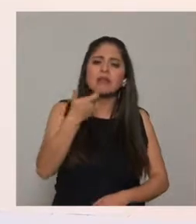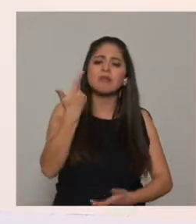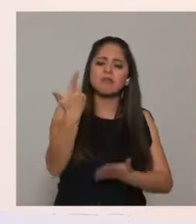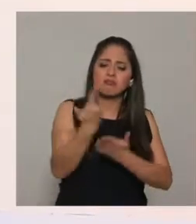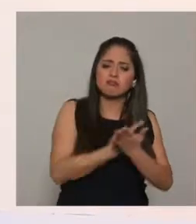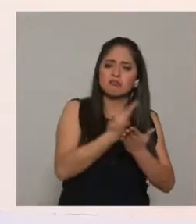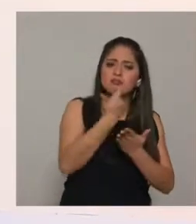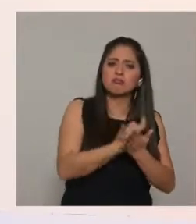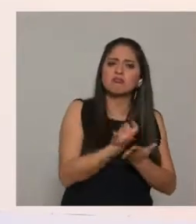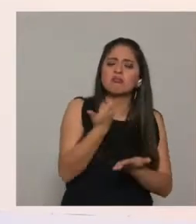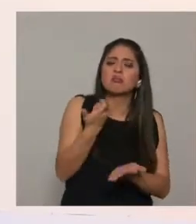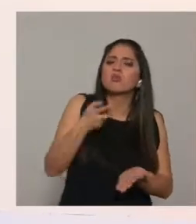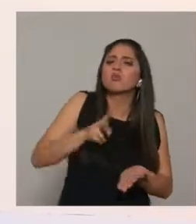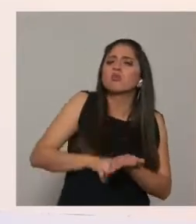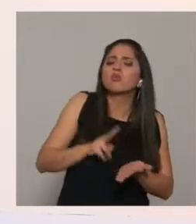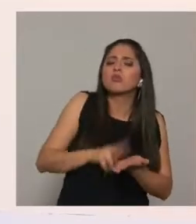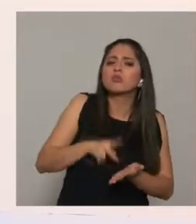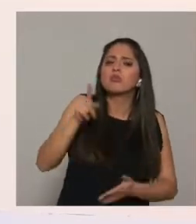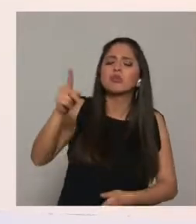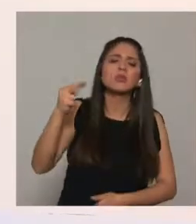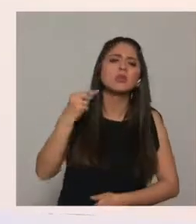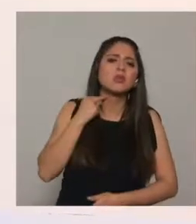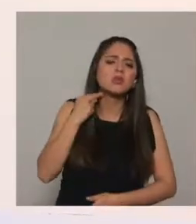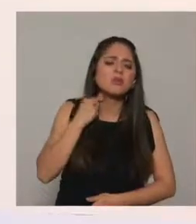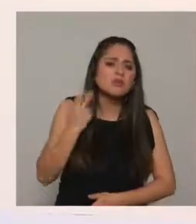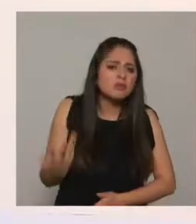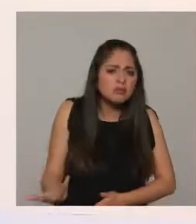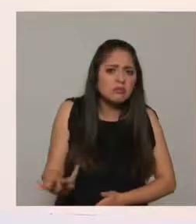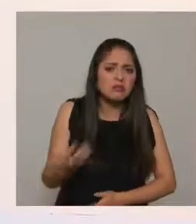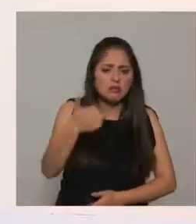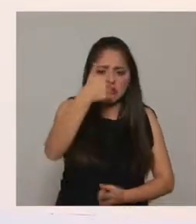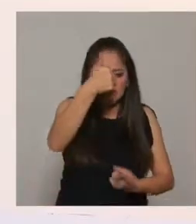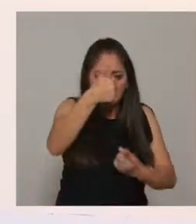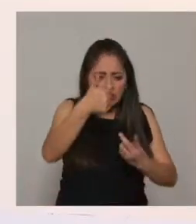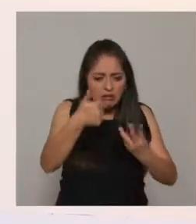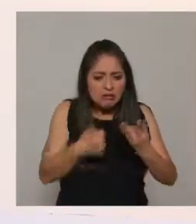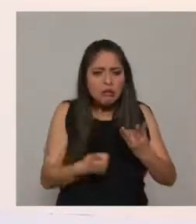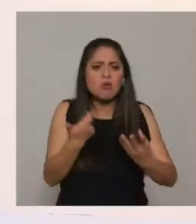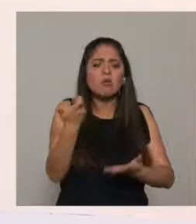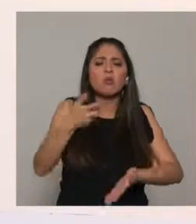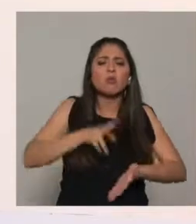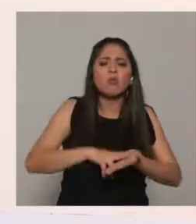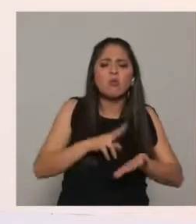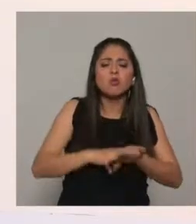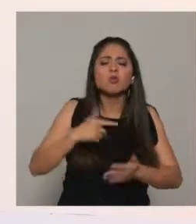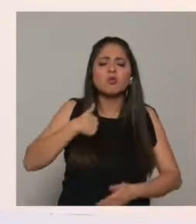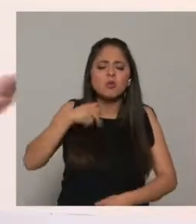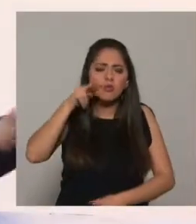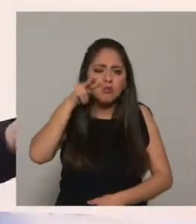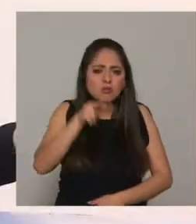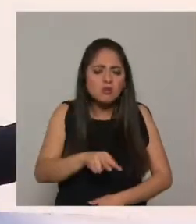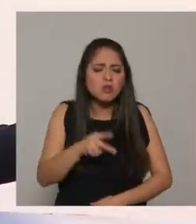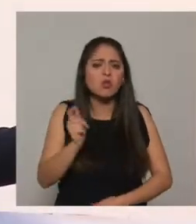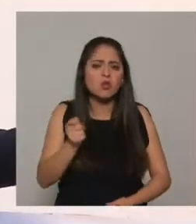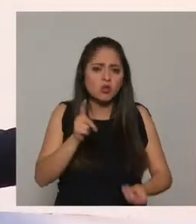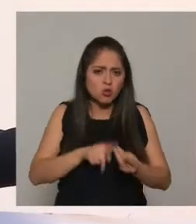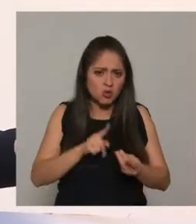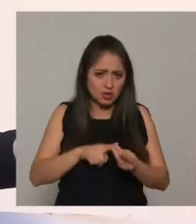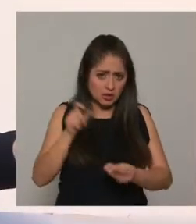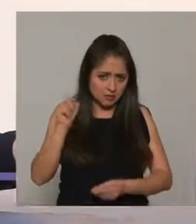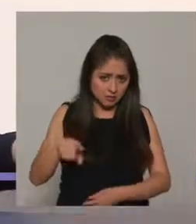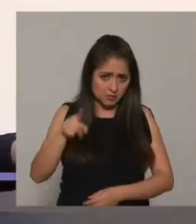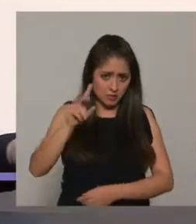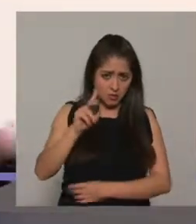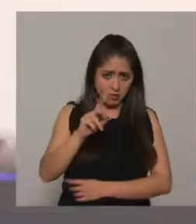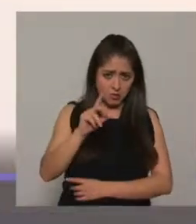que ofrecen en las notarías. ¿Cuánto cuesta cada servicio y en dónde podemos ver estos precios? ¿En la página del Colegio de